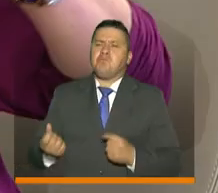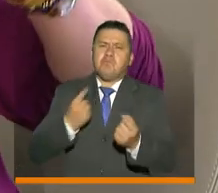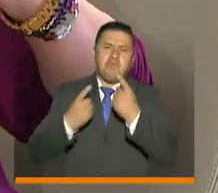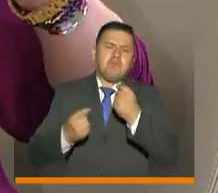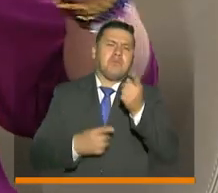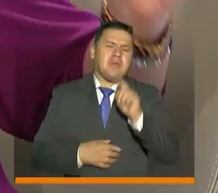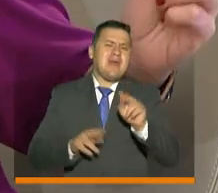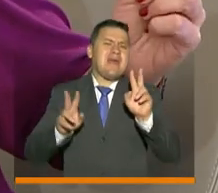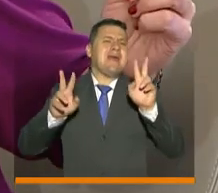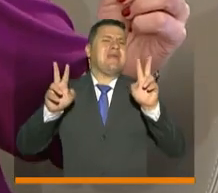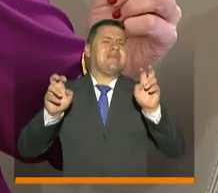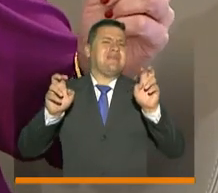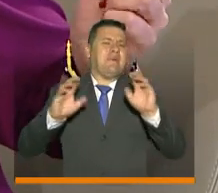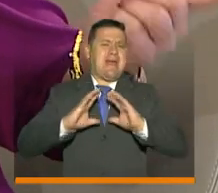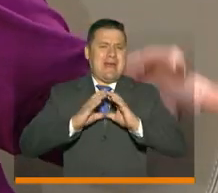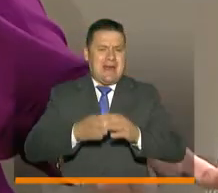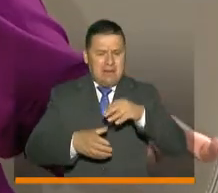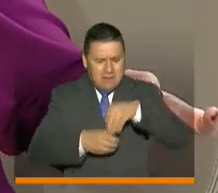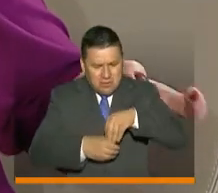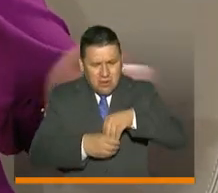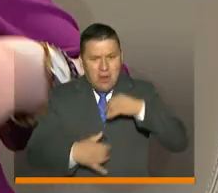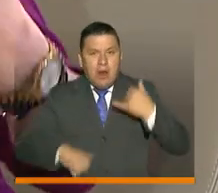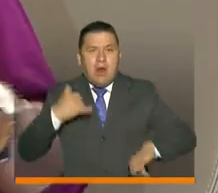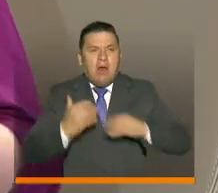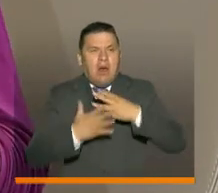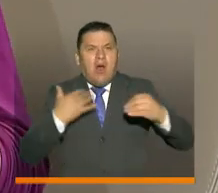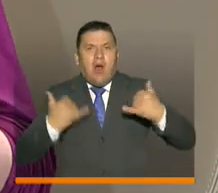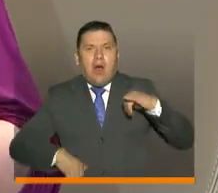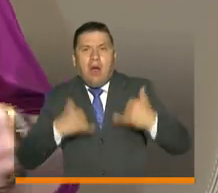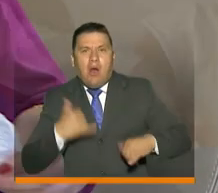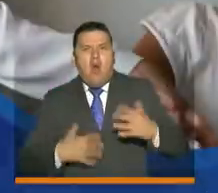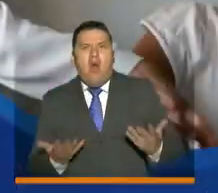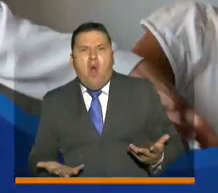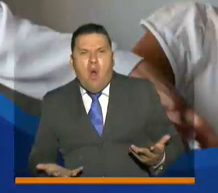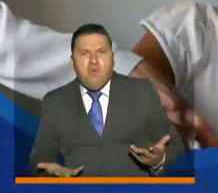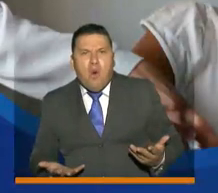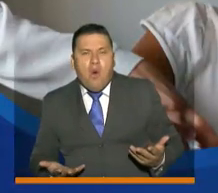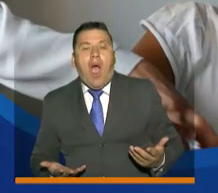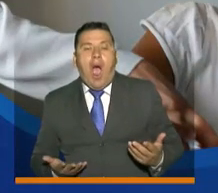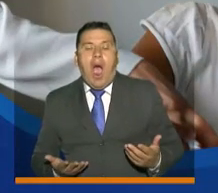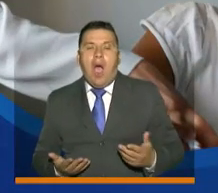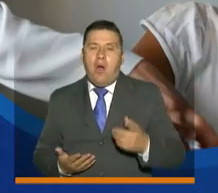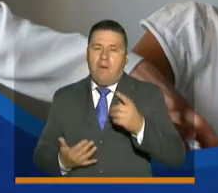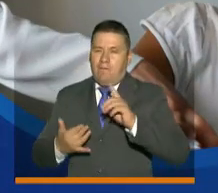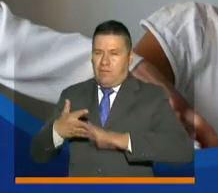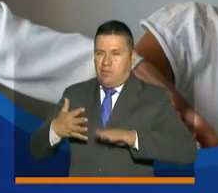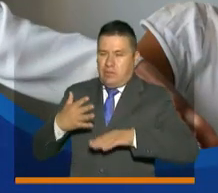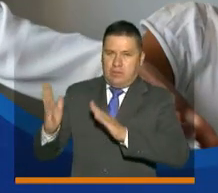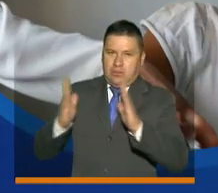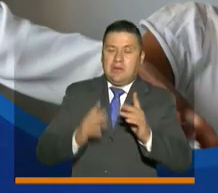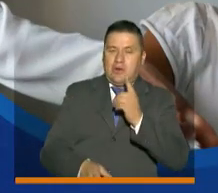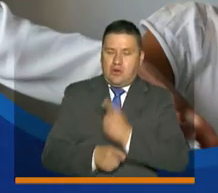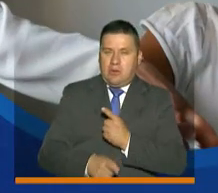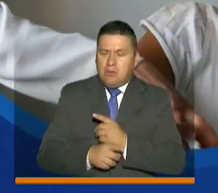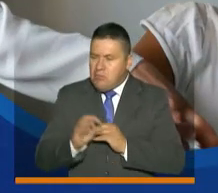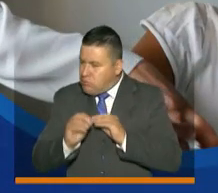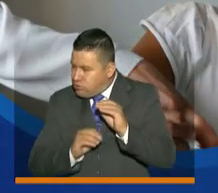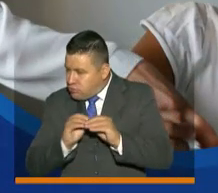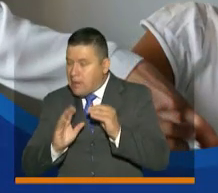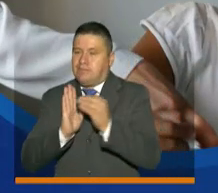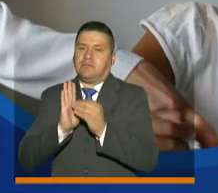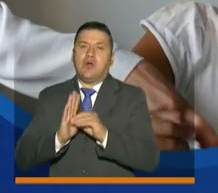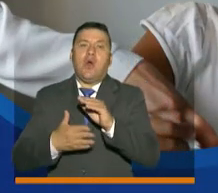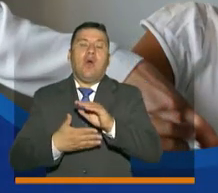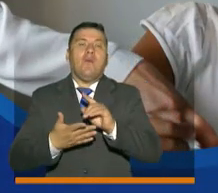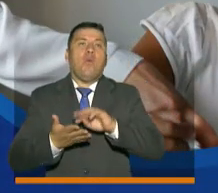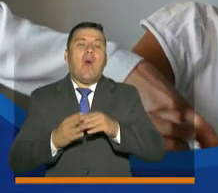también el tema dentro del aula, pero por recreos y por espacios lúdicos. Entonces, vamos a la última, contarles que justamente lo que se tratan de estos